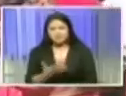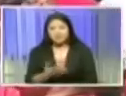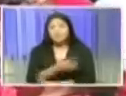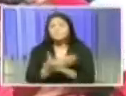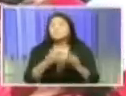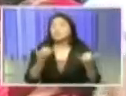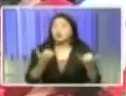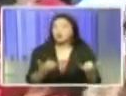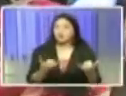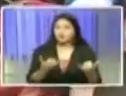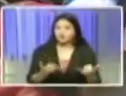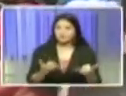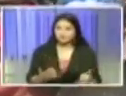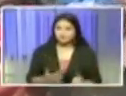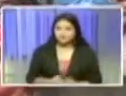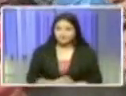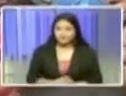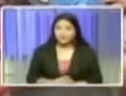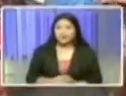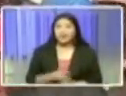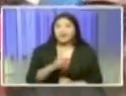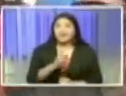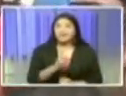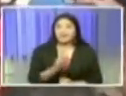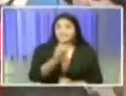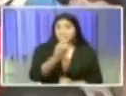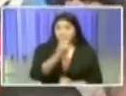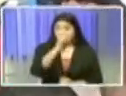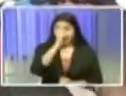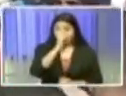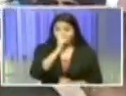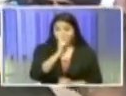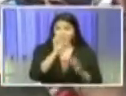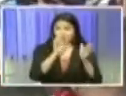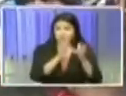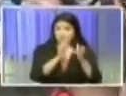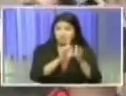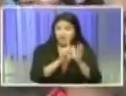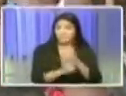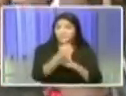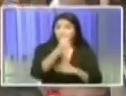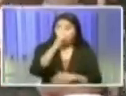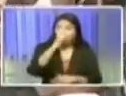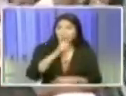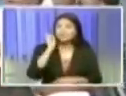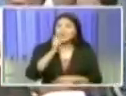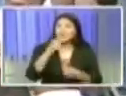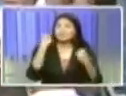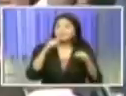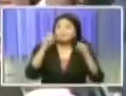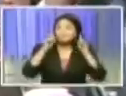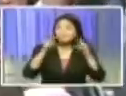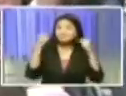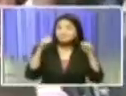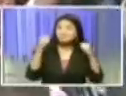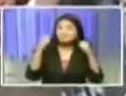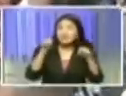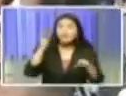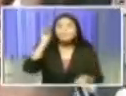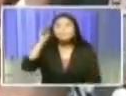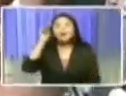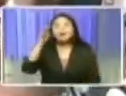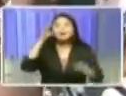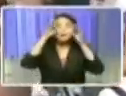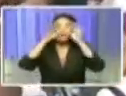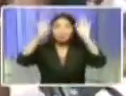Ahora, desde el primer año, debemos aplicar las enseñanzas del maestro